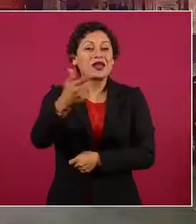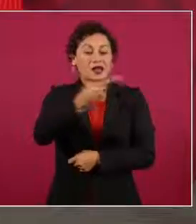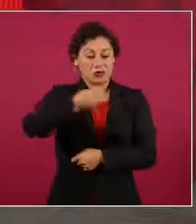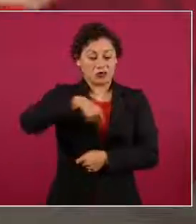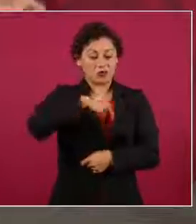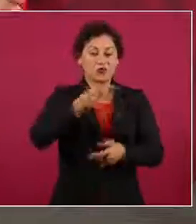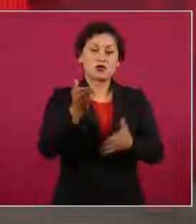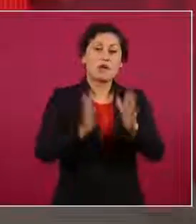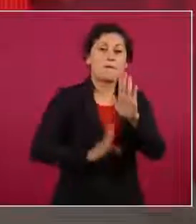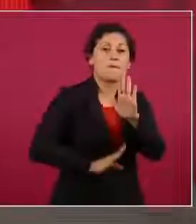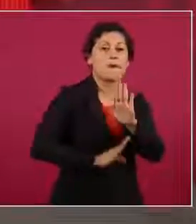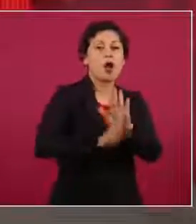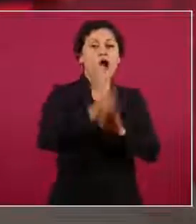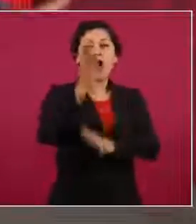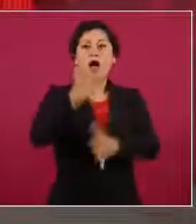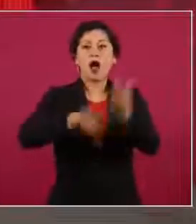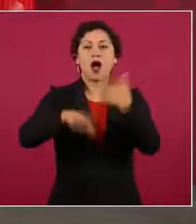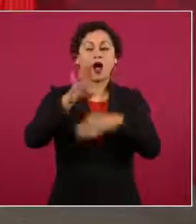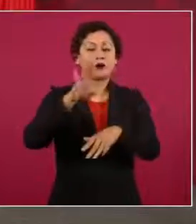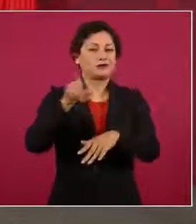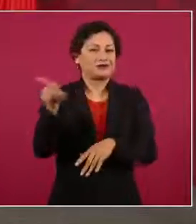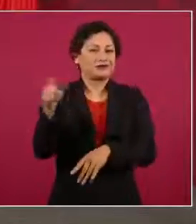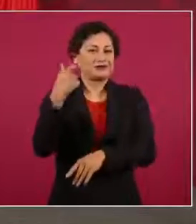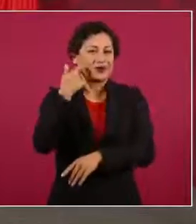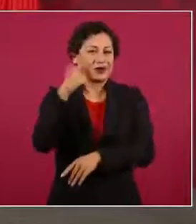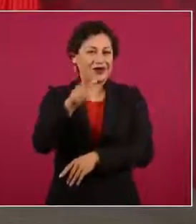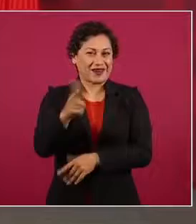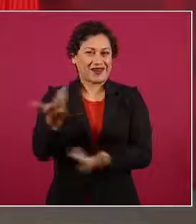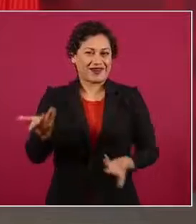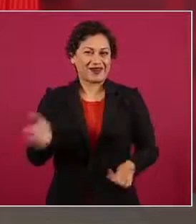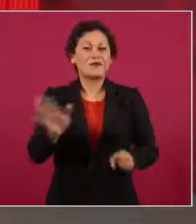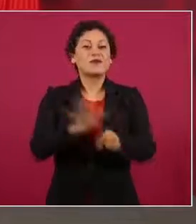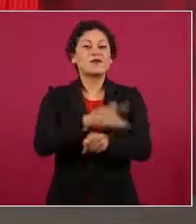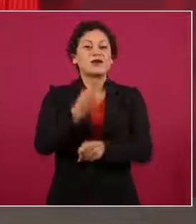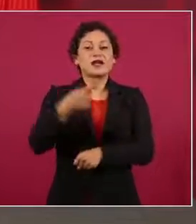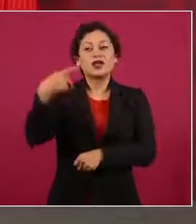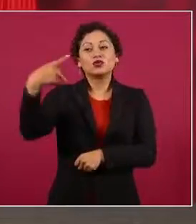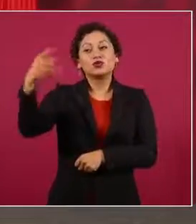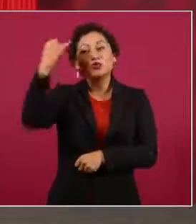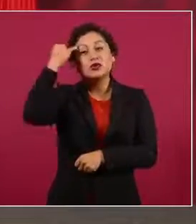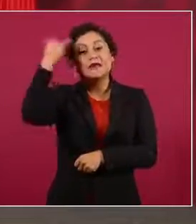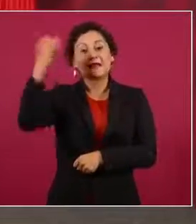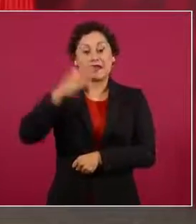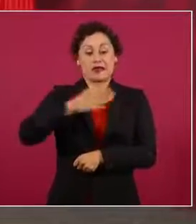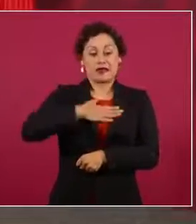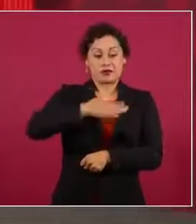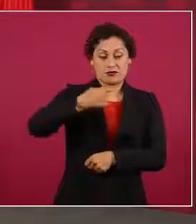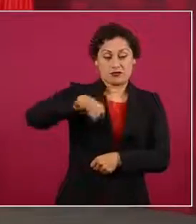porque es lo opuesto a lo que